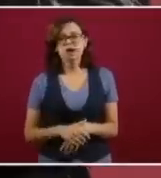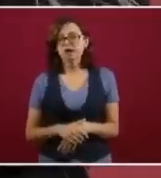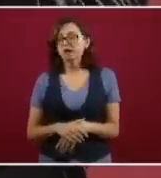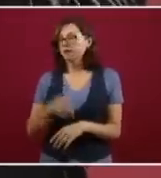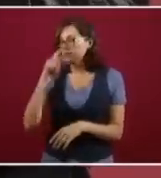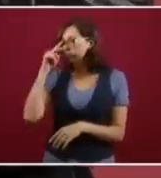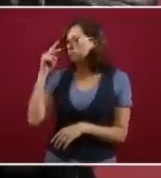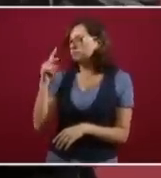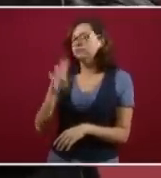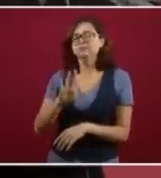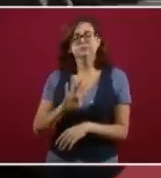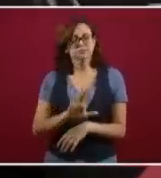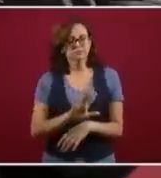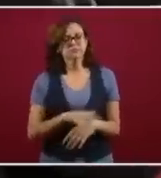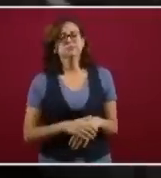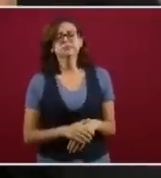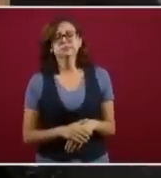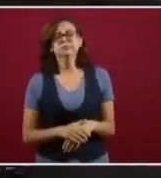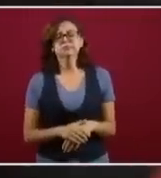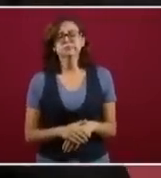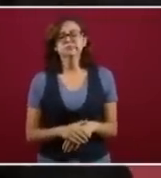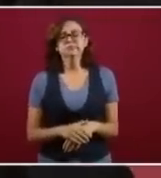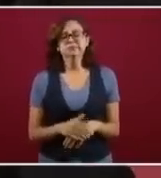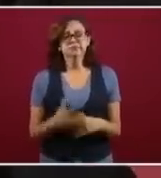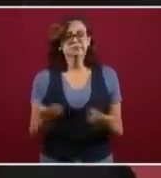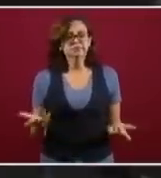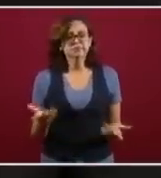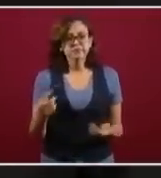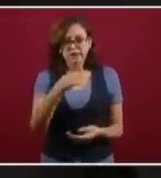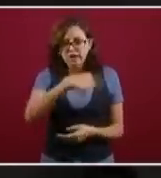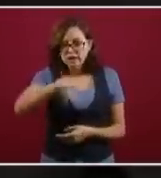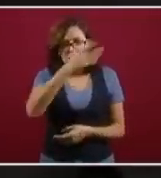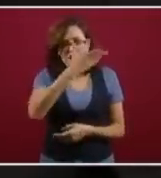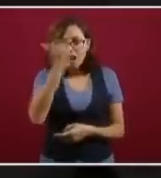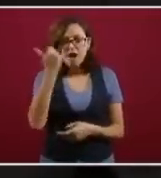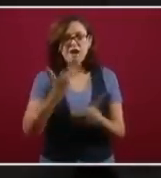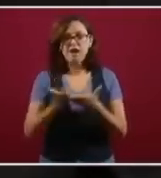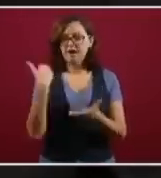hasta les digo, ¿qué no sabían los cuando fundaron